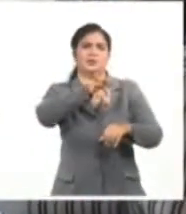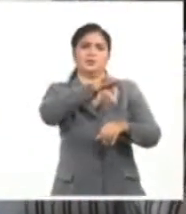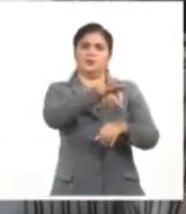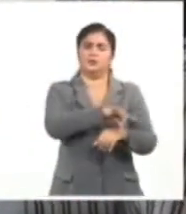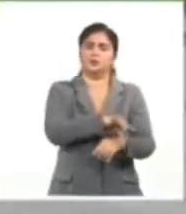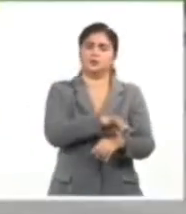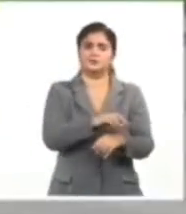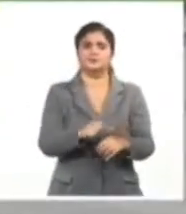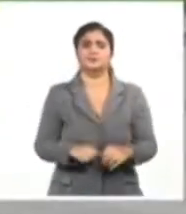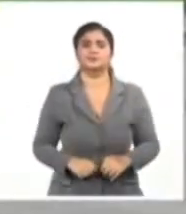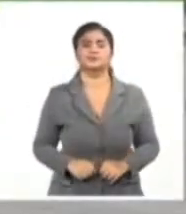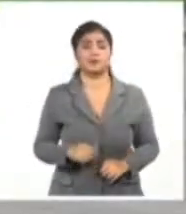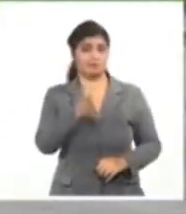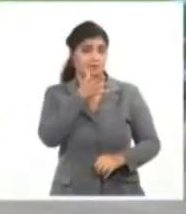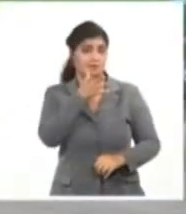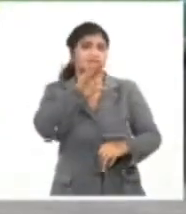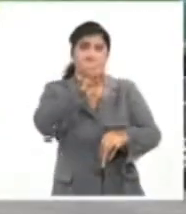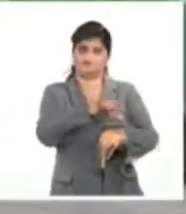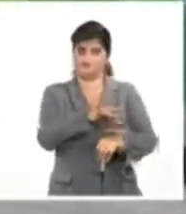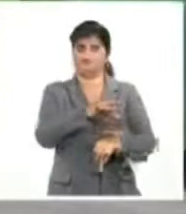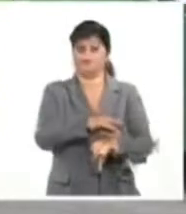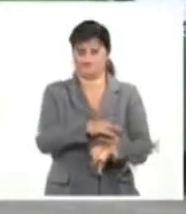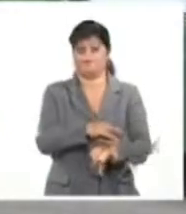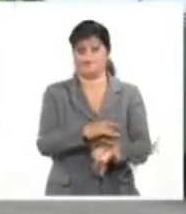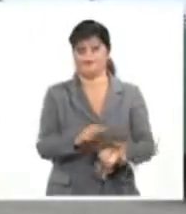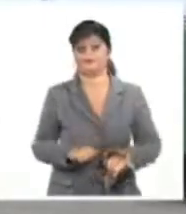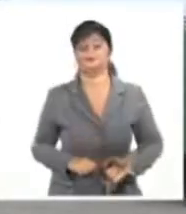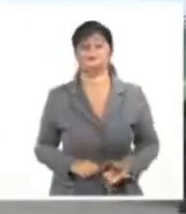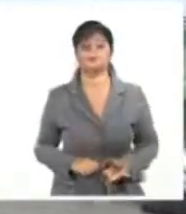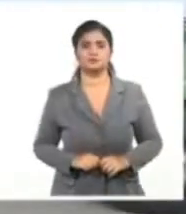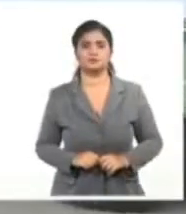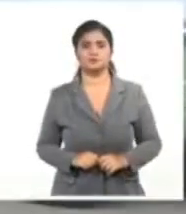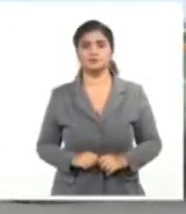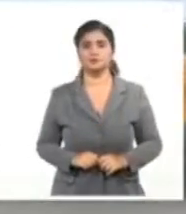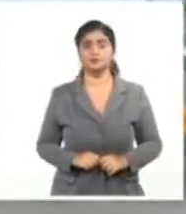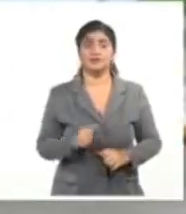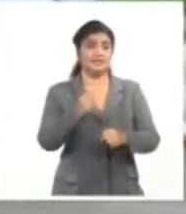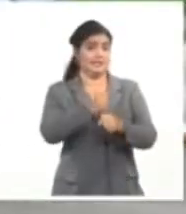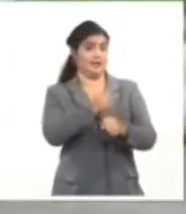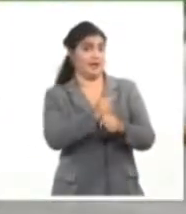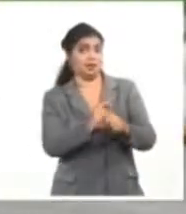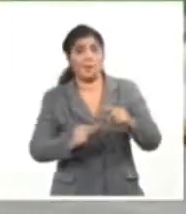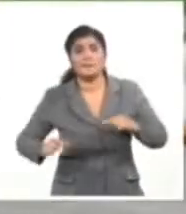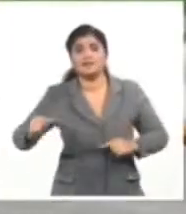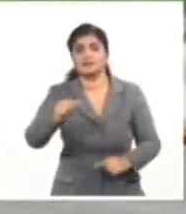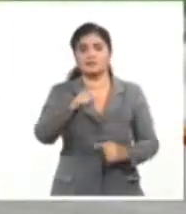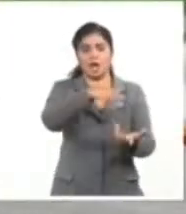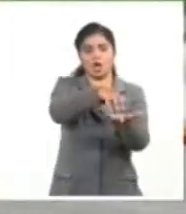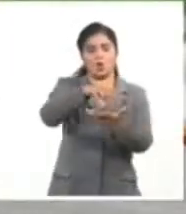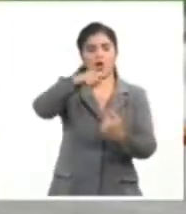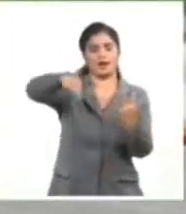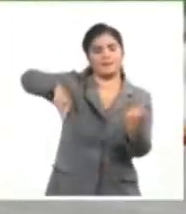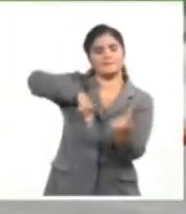a la enfermedad están trabajando mayormente en las Manzanas que tienen alto riesgo